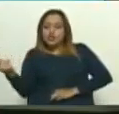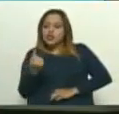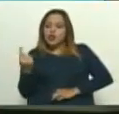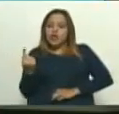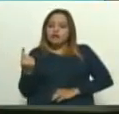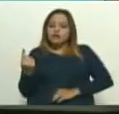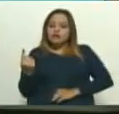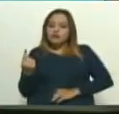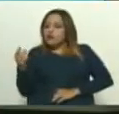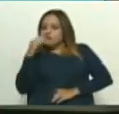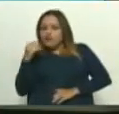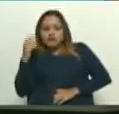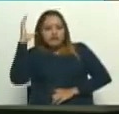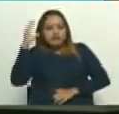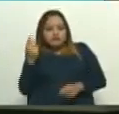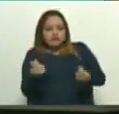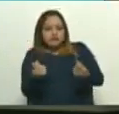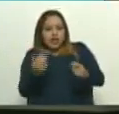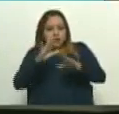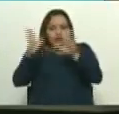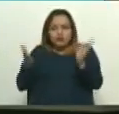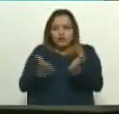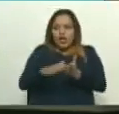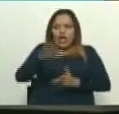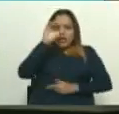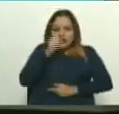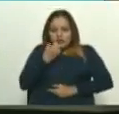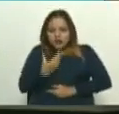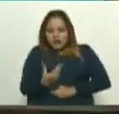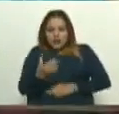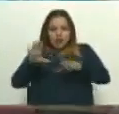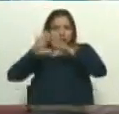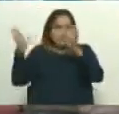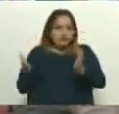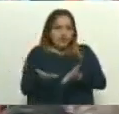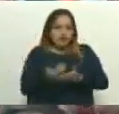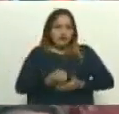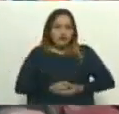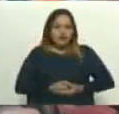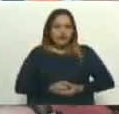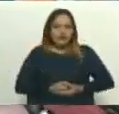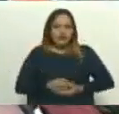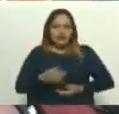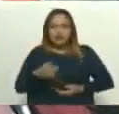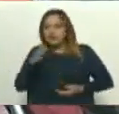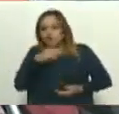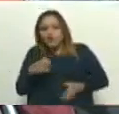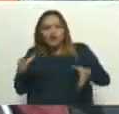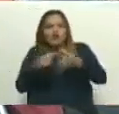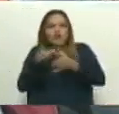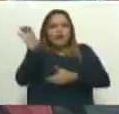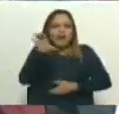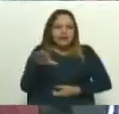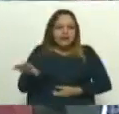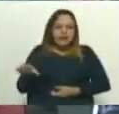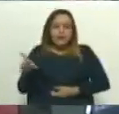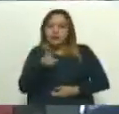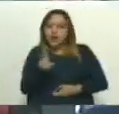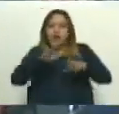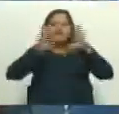financiera a nivel mundial, entiéndase bien, a nivel mundial. No fue con un grupo de países, fue con el mundo